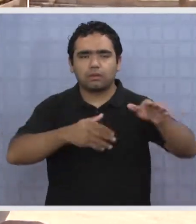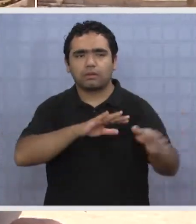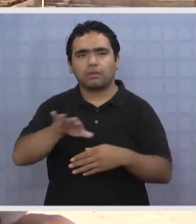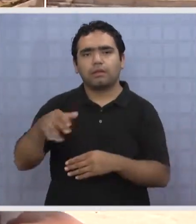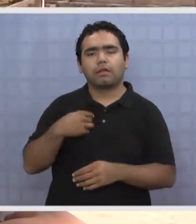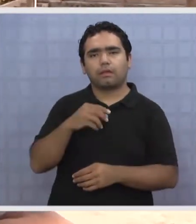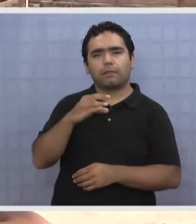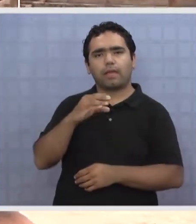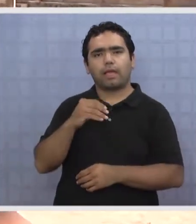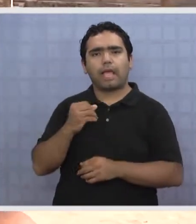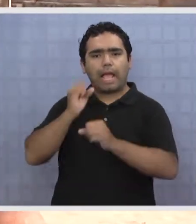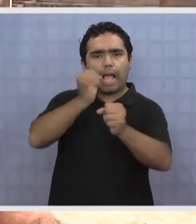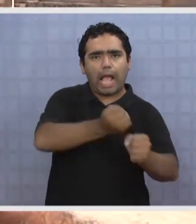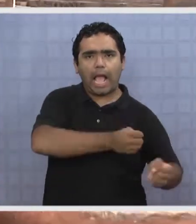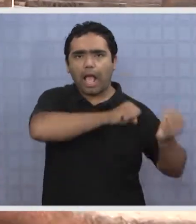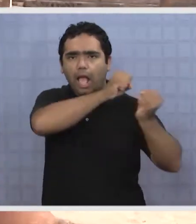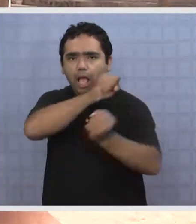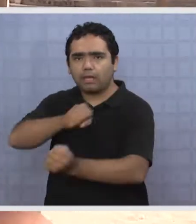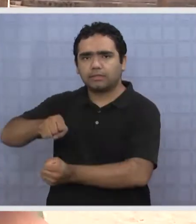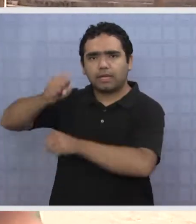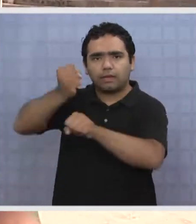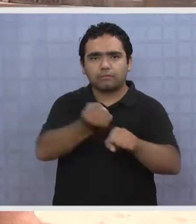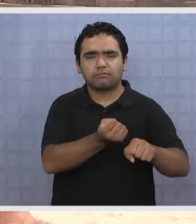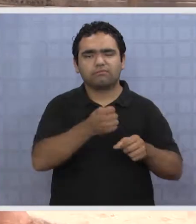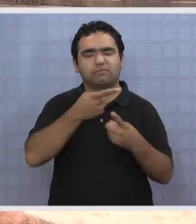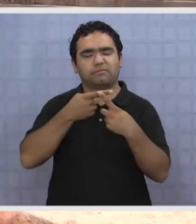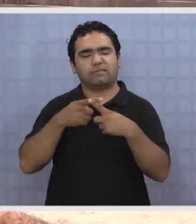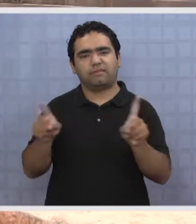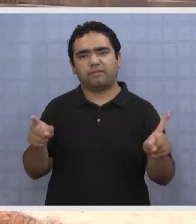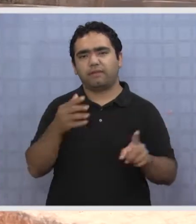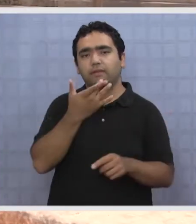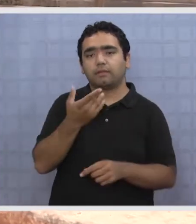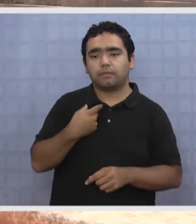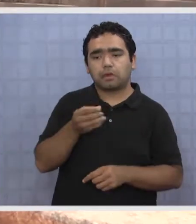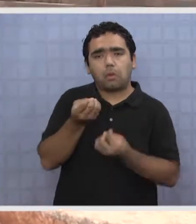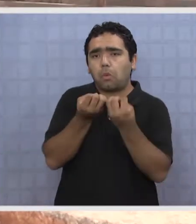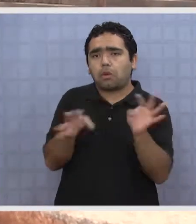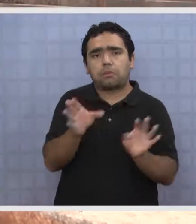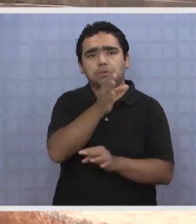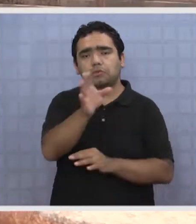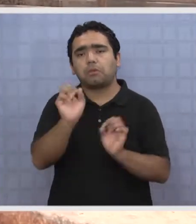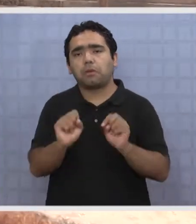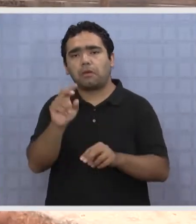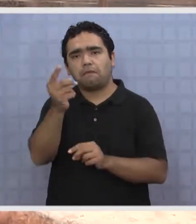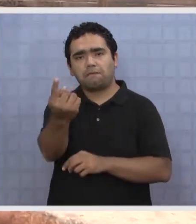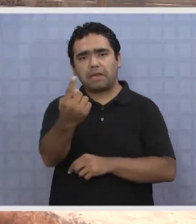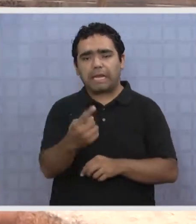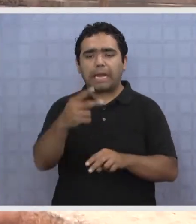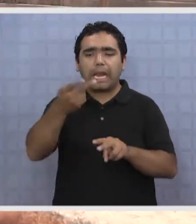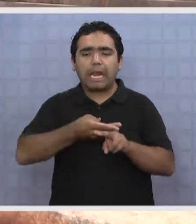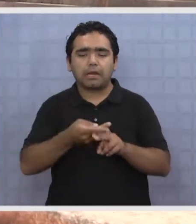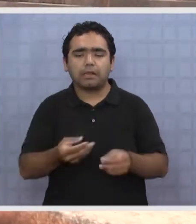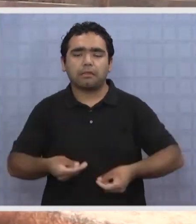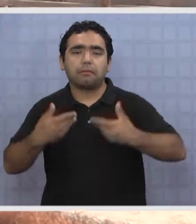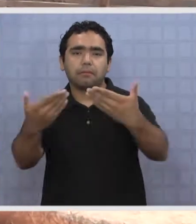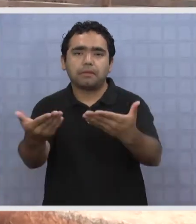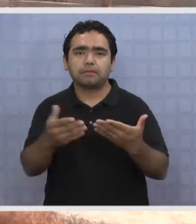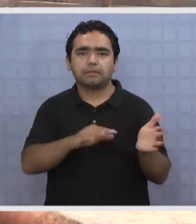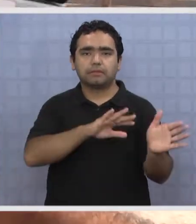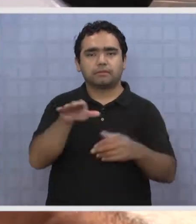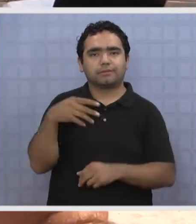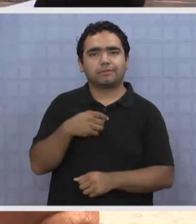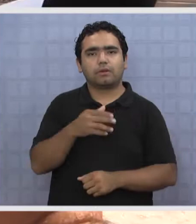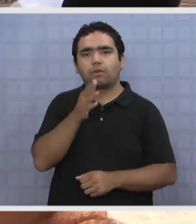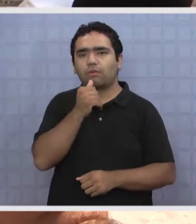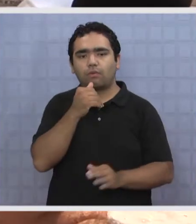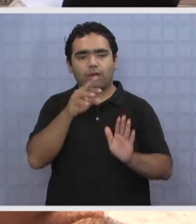riesgos. Ahora, lo que es el kayak es un poco más diferente, porque ya se pueden arrendar a cualquier persona, entonces no es como lo mismo. No, o sea, sé si